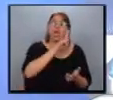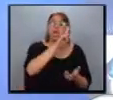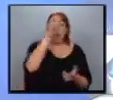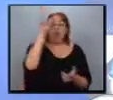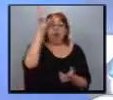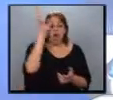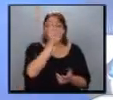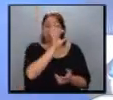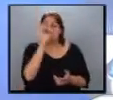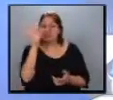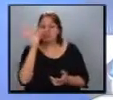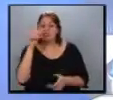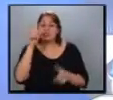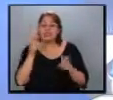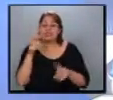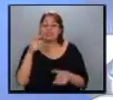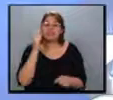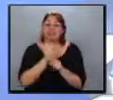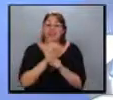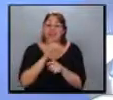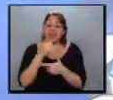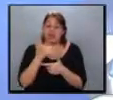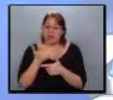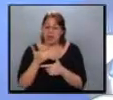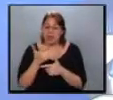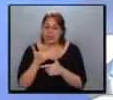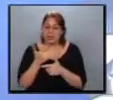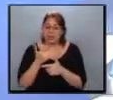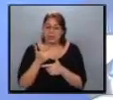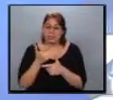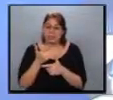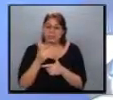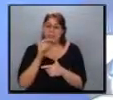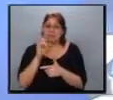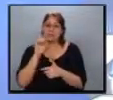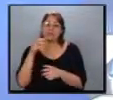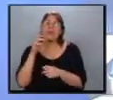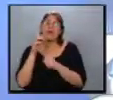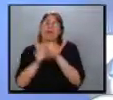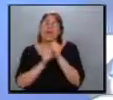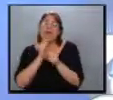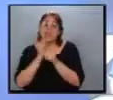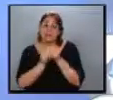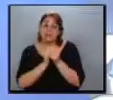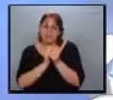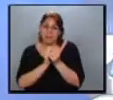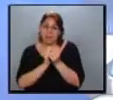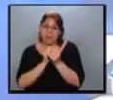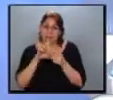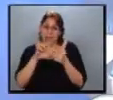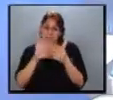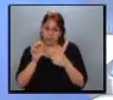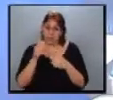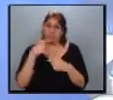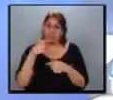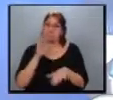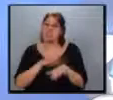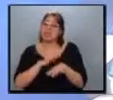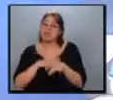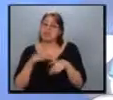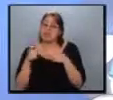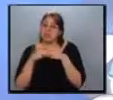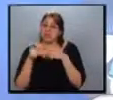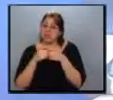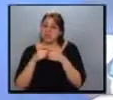800 personas, no animales, que se quedaron sin trabajo en la empresa donde, si bien ellos culpan a los socios, ellos también